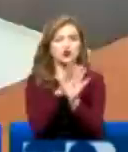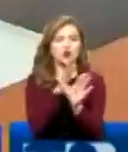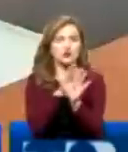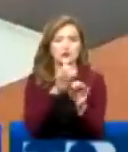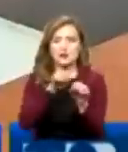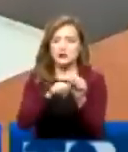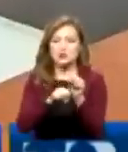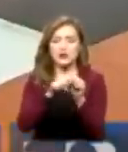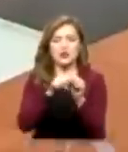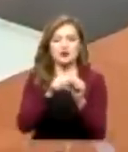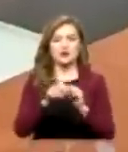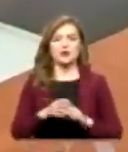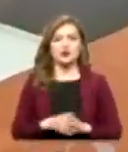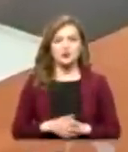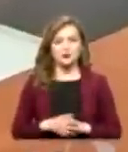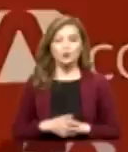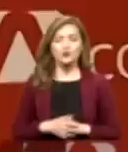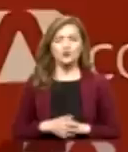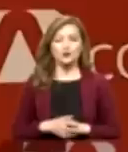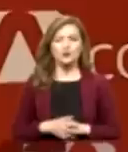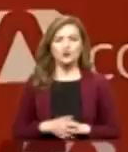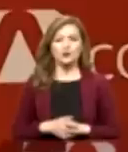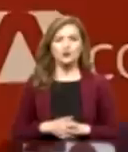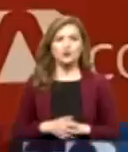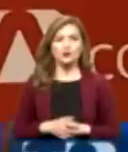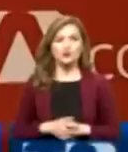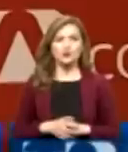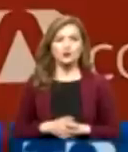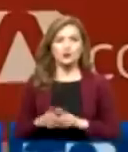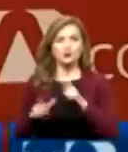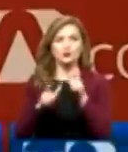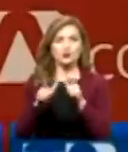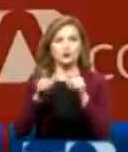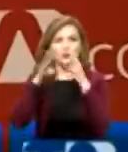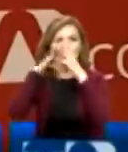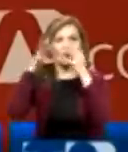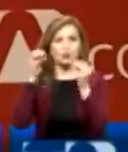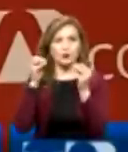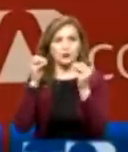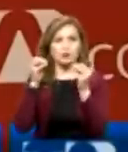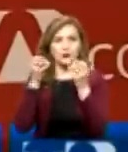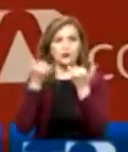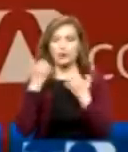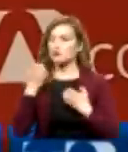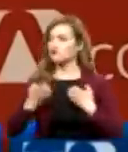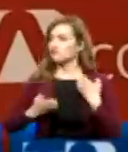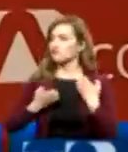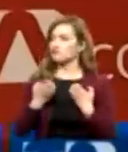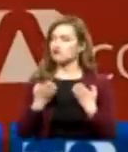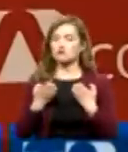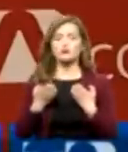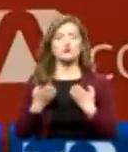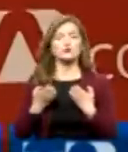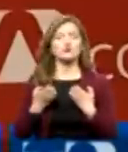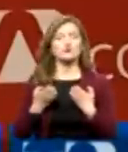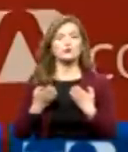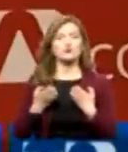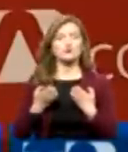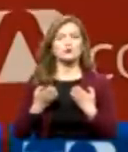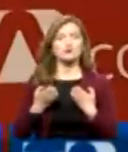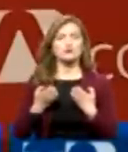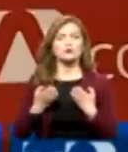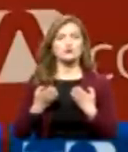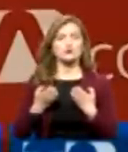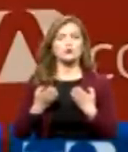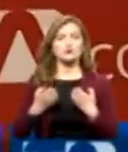y que no le pase a nadie más. Nadie entiende que tú estás en un momento emocional, que las cosas no